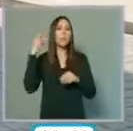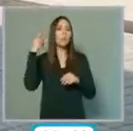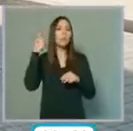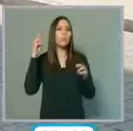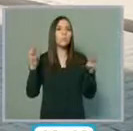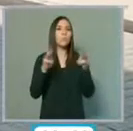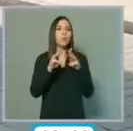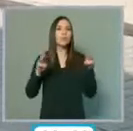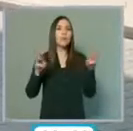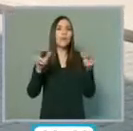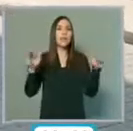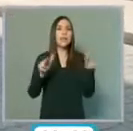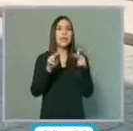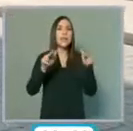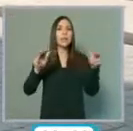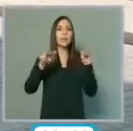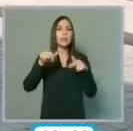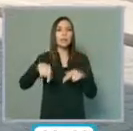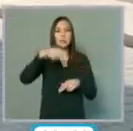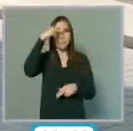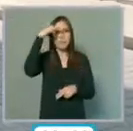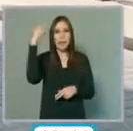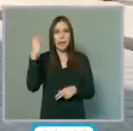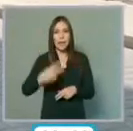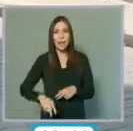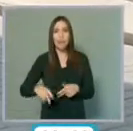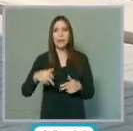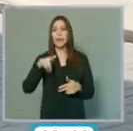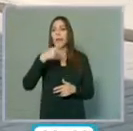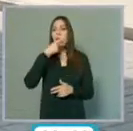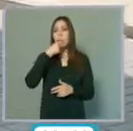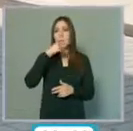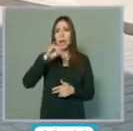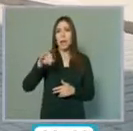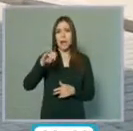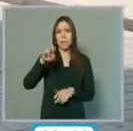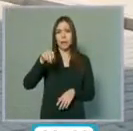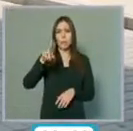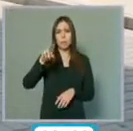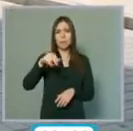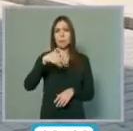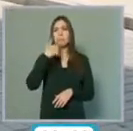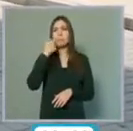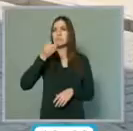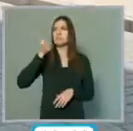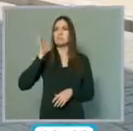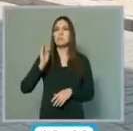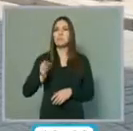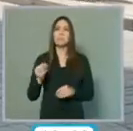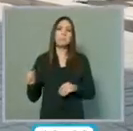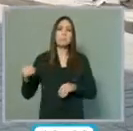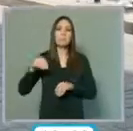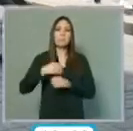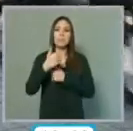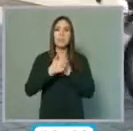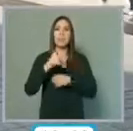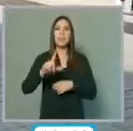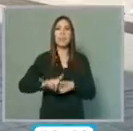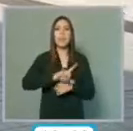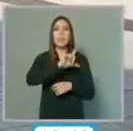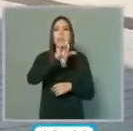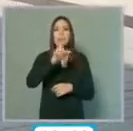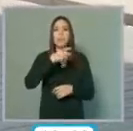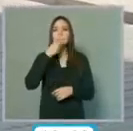este catalán, Jaime Nuno, decide concursar. Luego declararía en un periódico que lo hizo por la